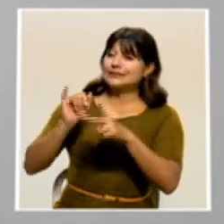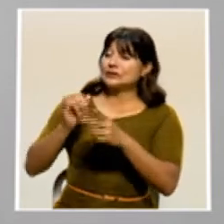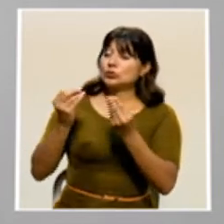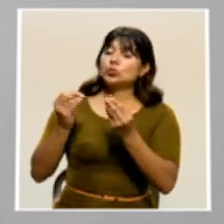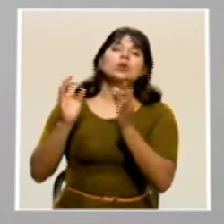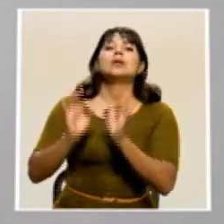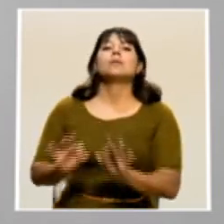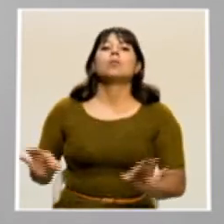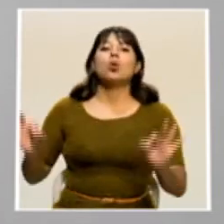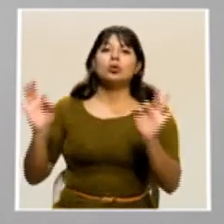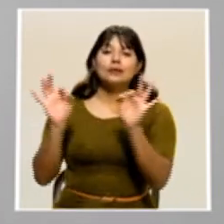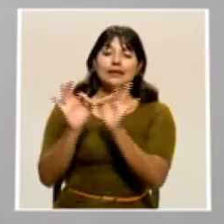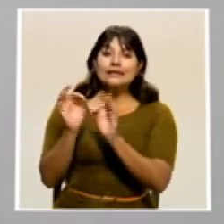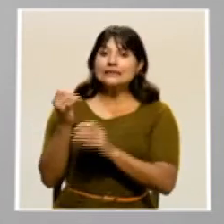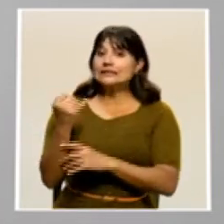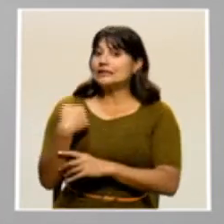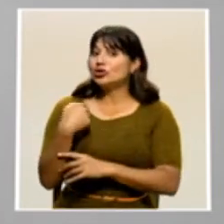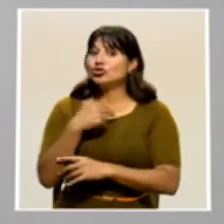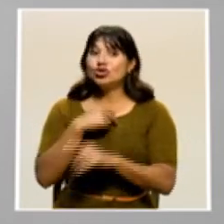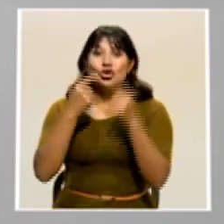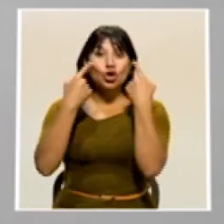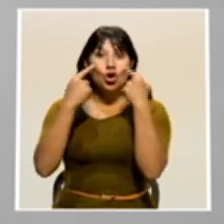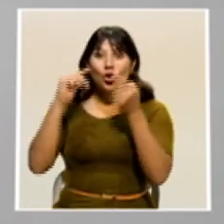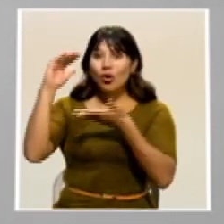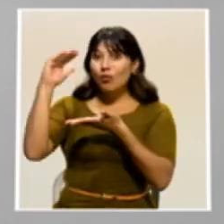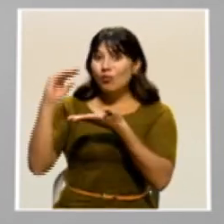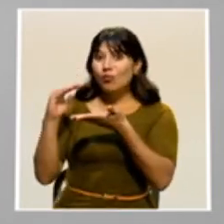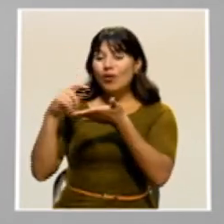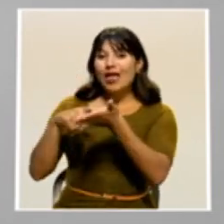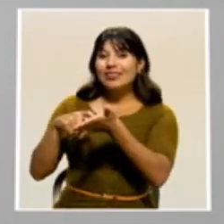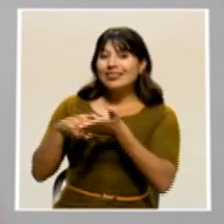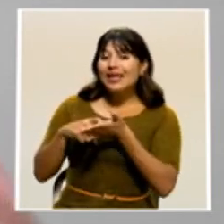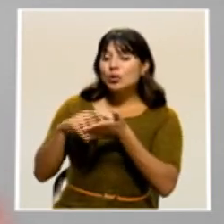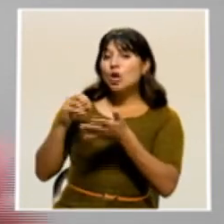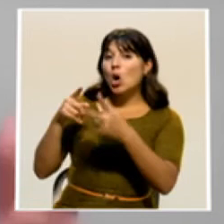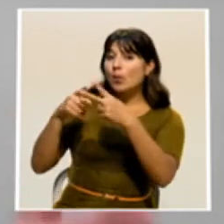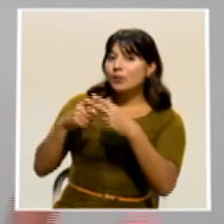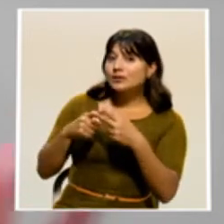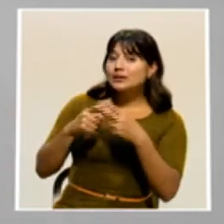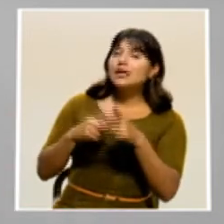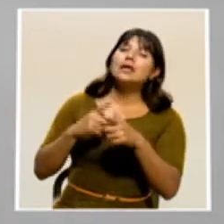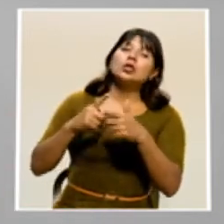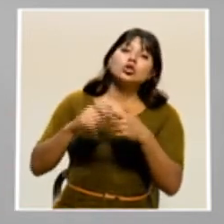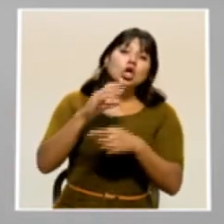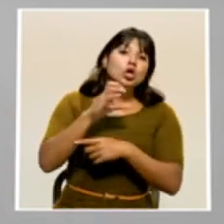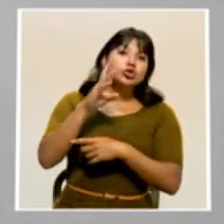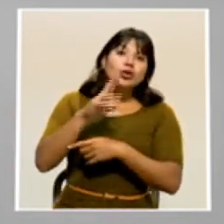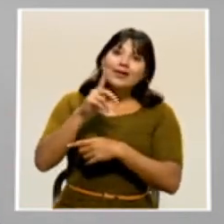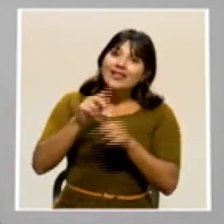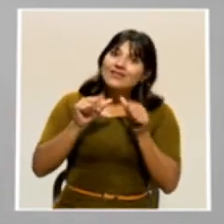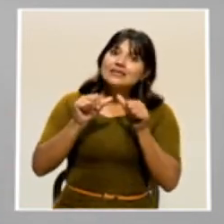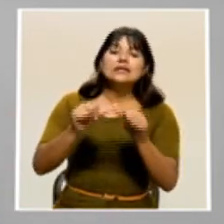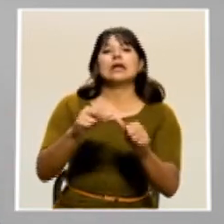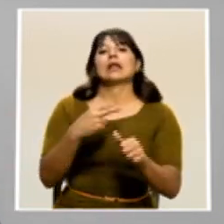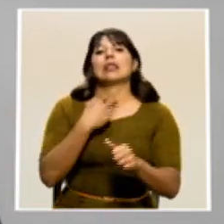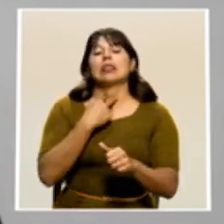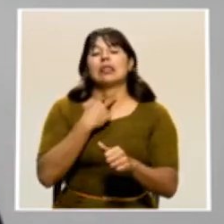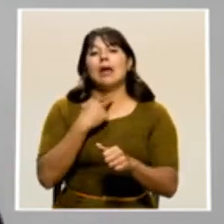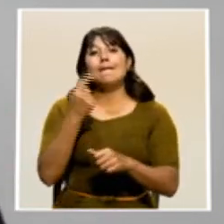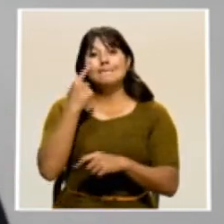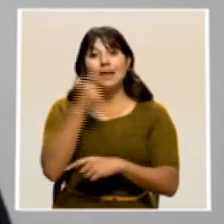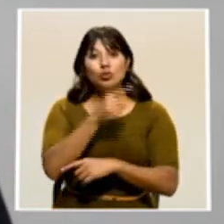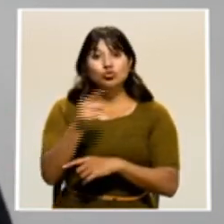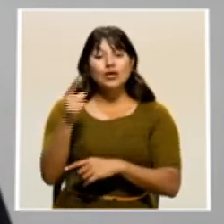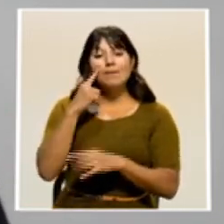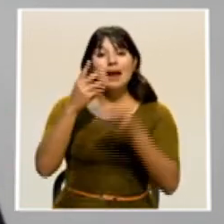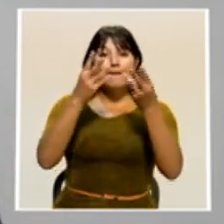fundamental. Mientras no logremos estabilizar la deuda, vamos a tener que seguir en esa situación. Vean ustedes que para el